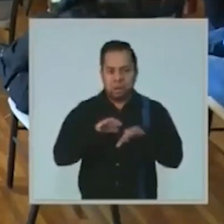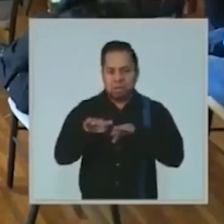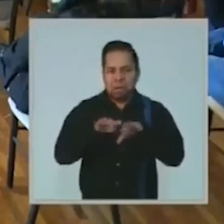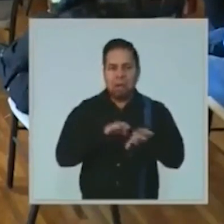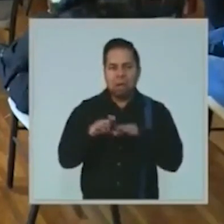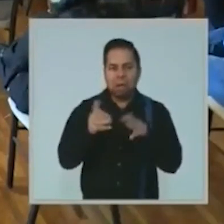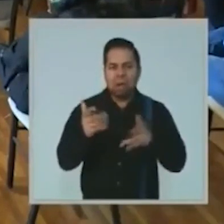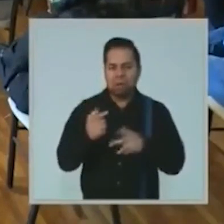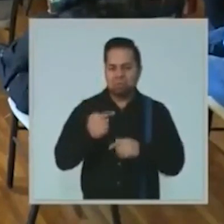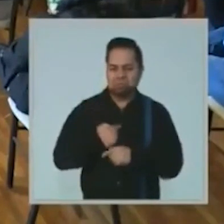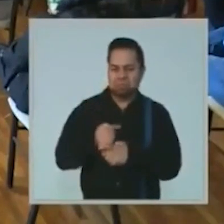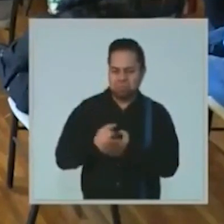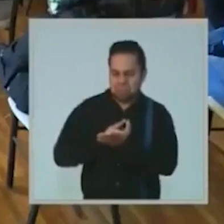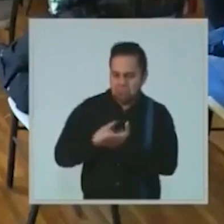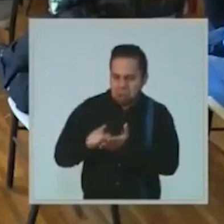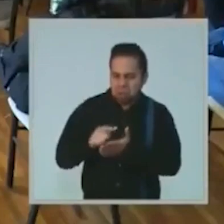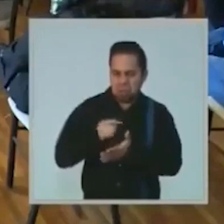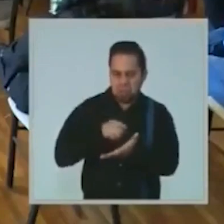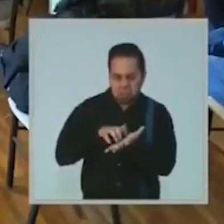por